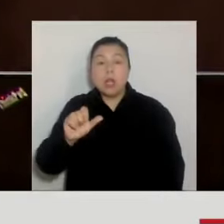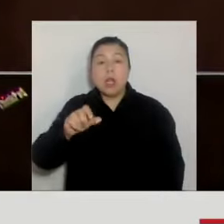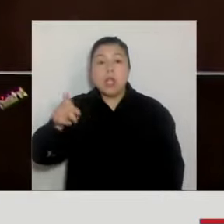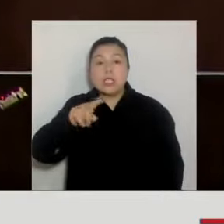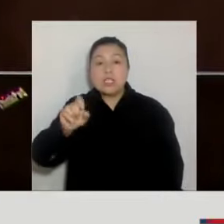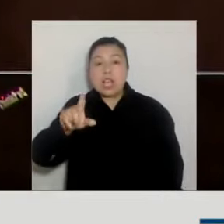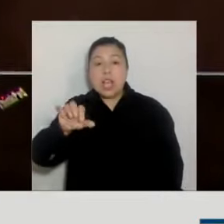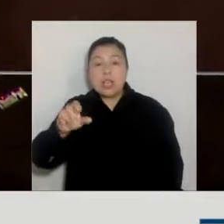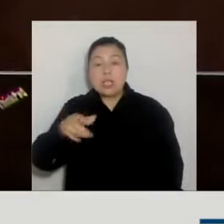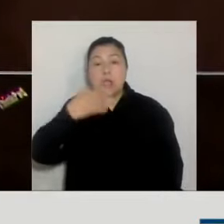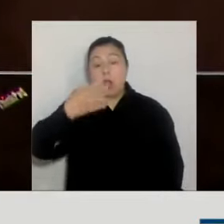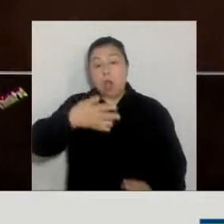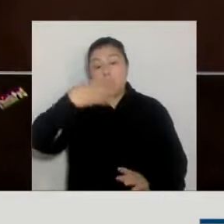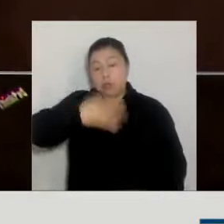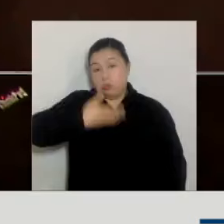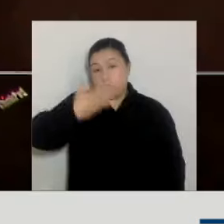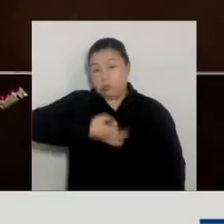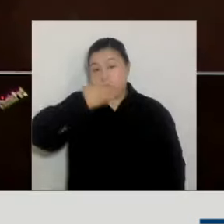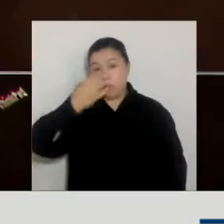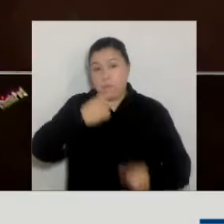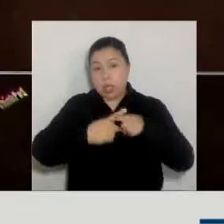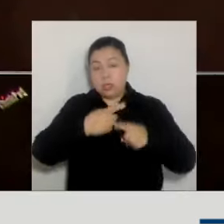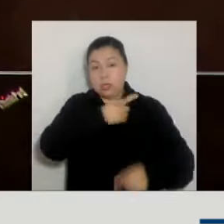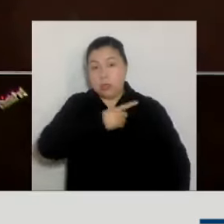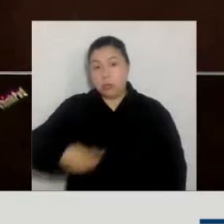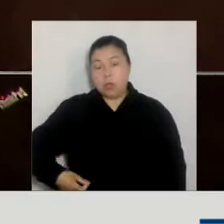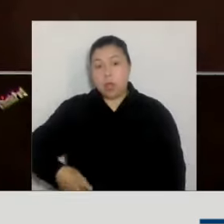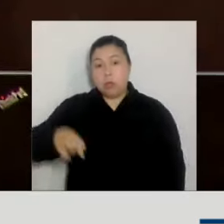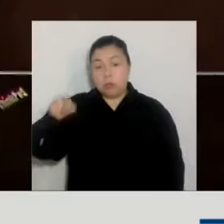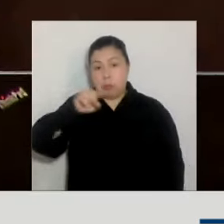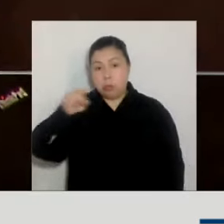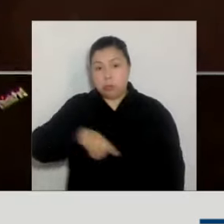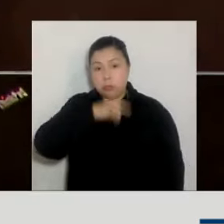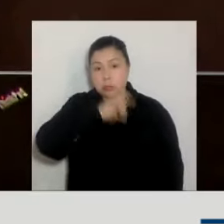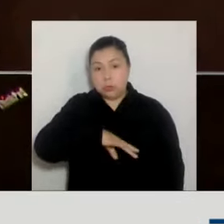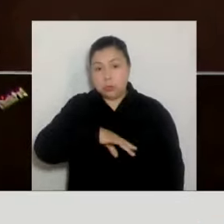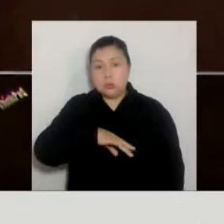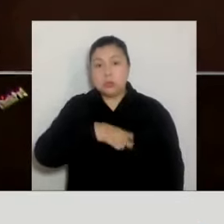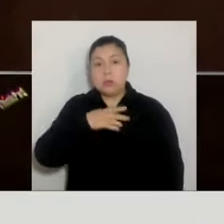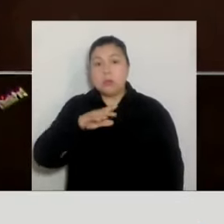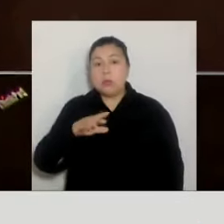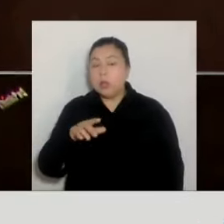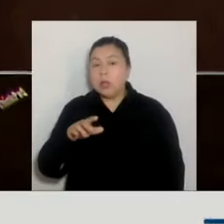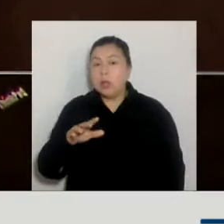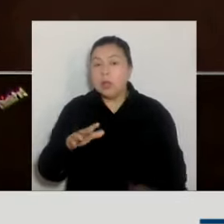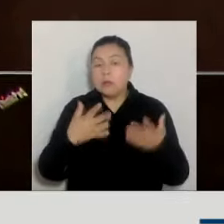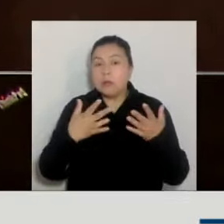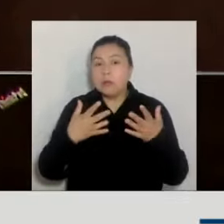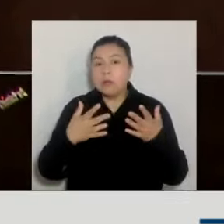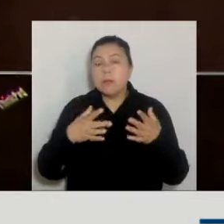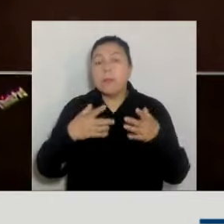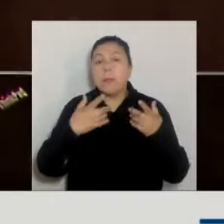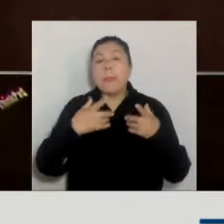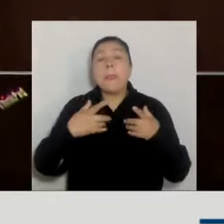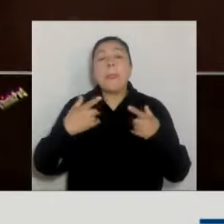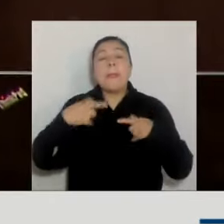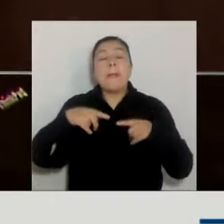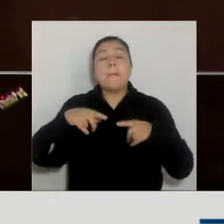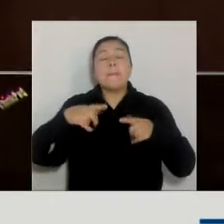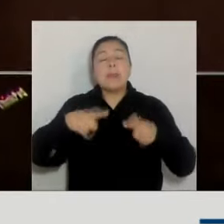cantautor angolino y exdiputado del partido socialista de chile por la vigésima agrupación departamental de angol collipulli